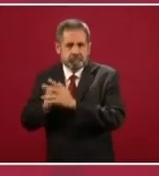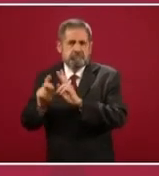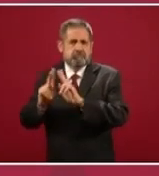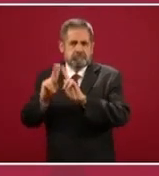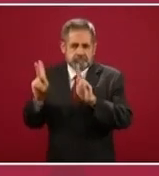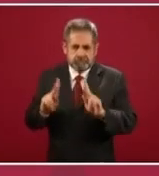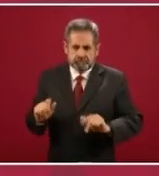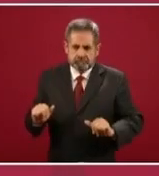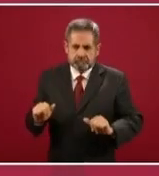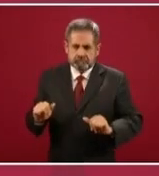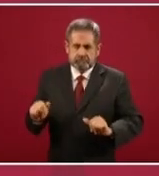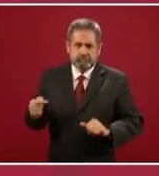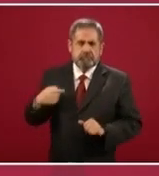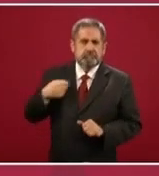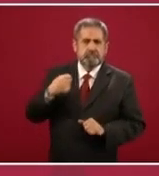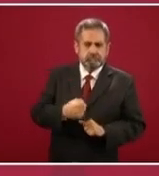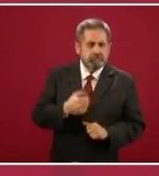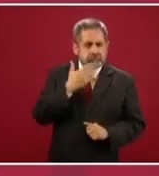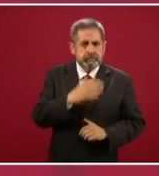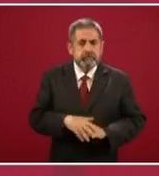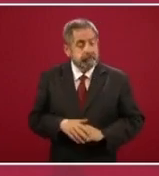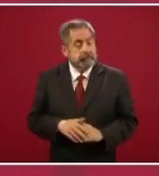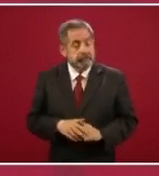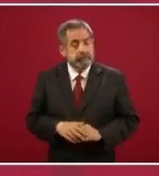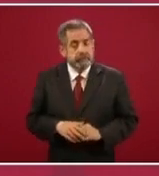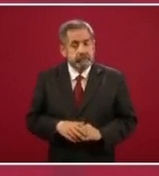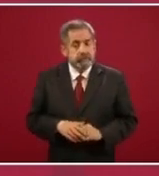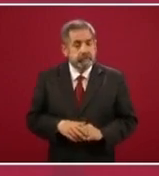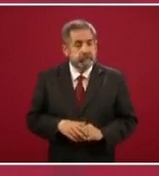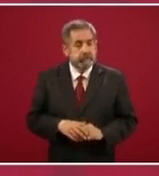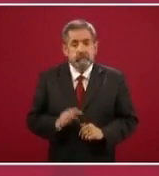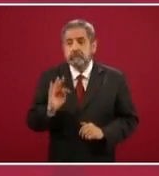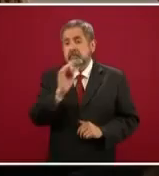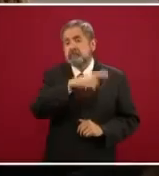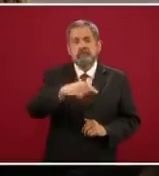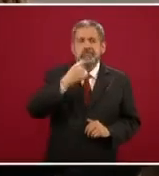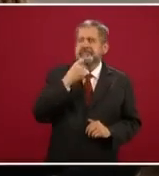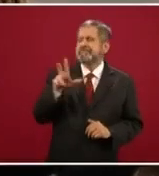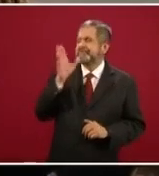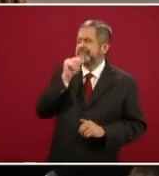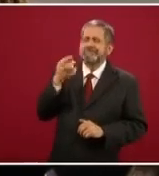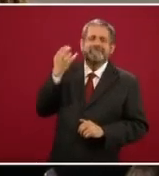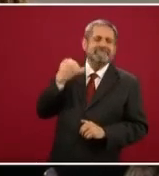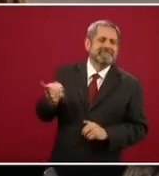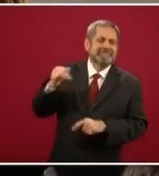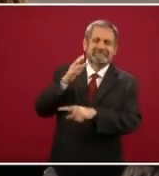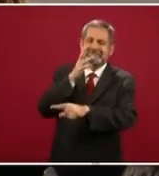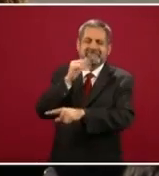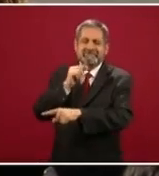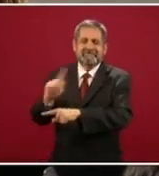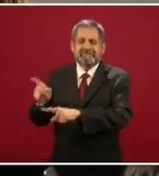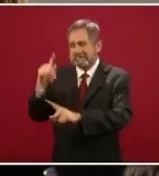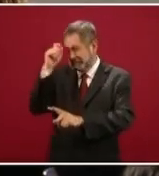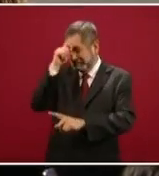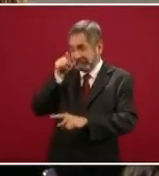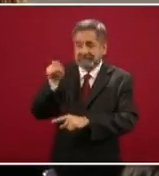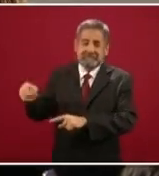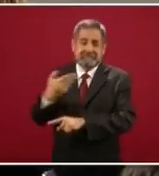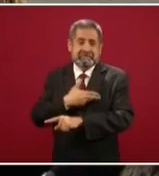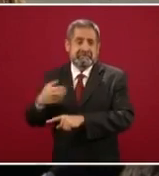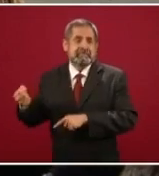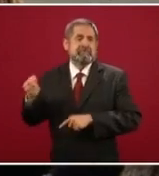por la vía pacífica. Apostaban a que no se iba a lograr, que iba a ser muy